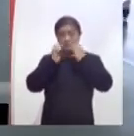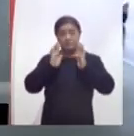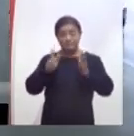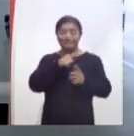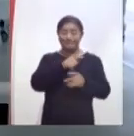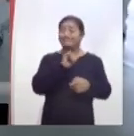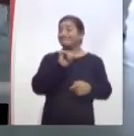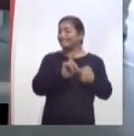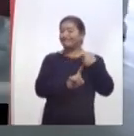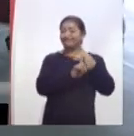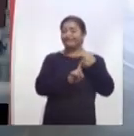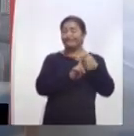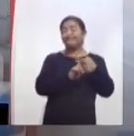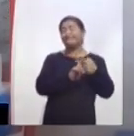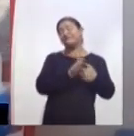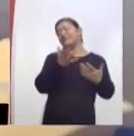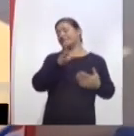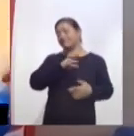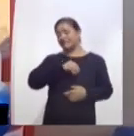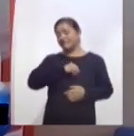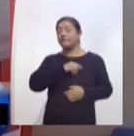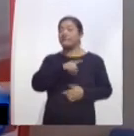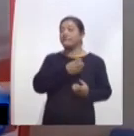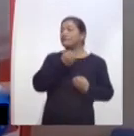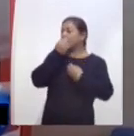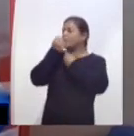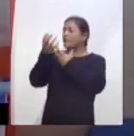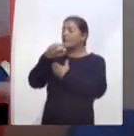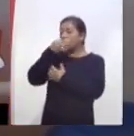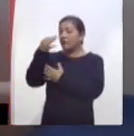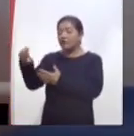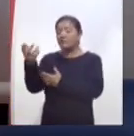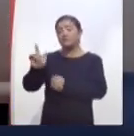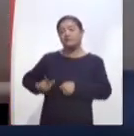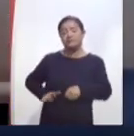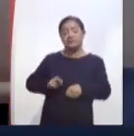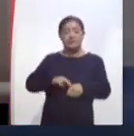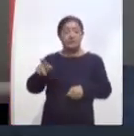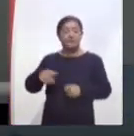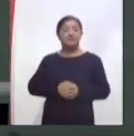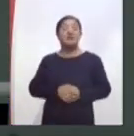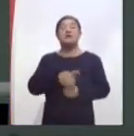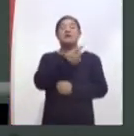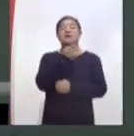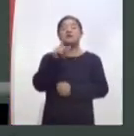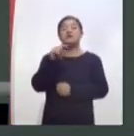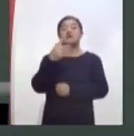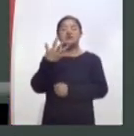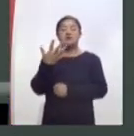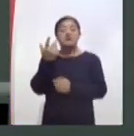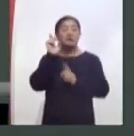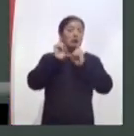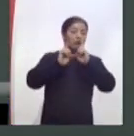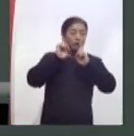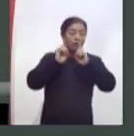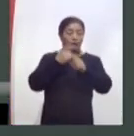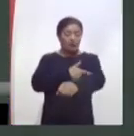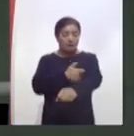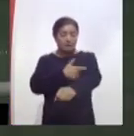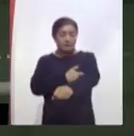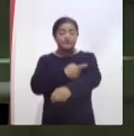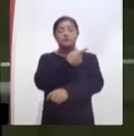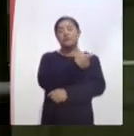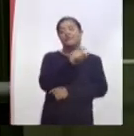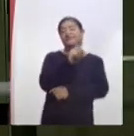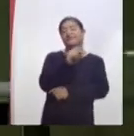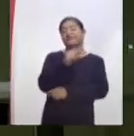Marco Mena detalló que al momento de las pruebas realizadas en el estado, de 175 casos sospechosos, 120 han sido